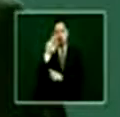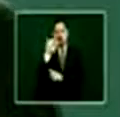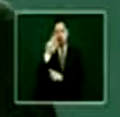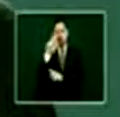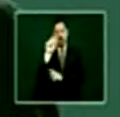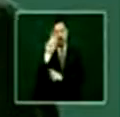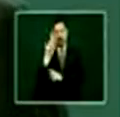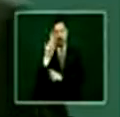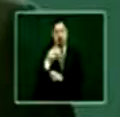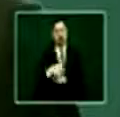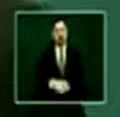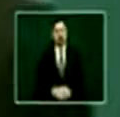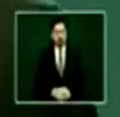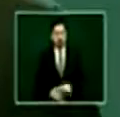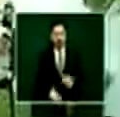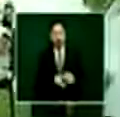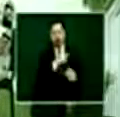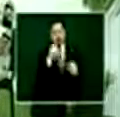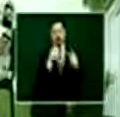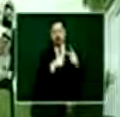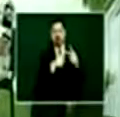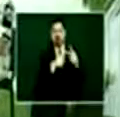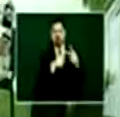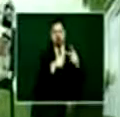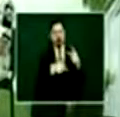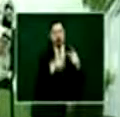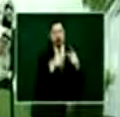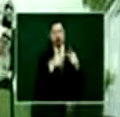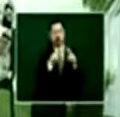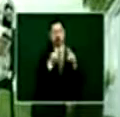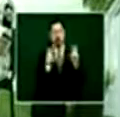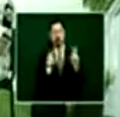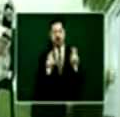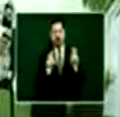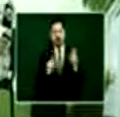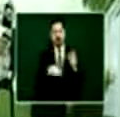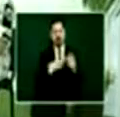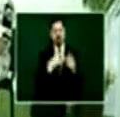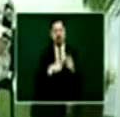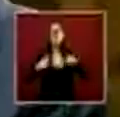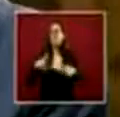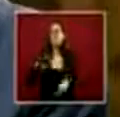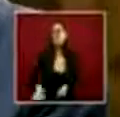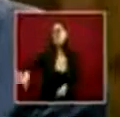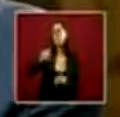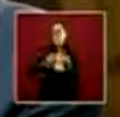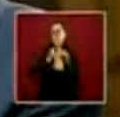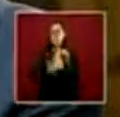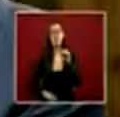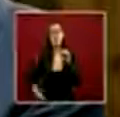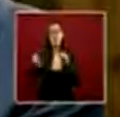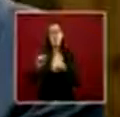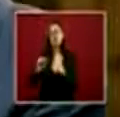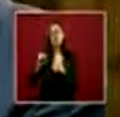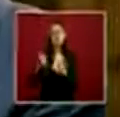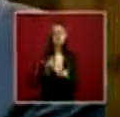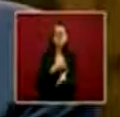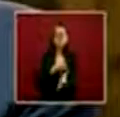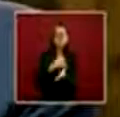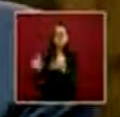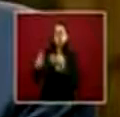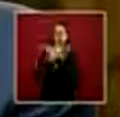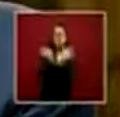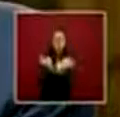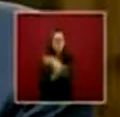de López Obrador. Y el resultado, como tú señalas, es que han caído las importaciones, y eso simplemente indica que va a haber